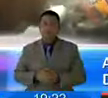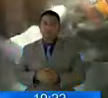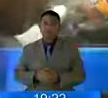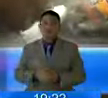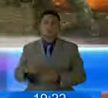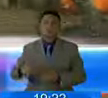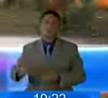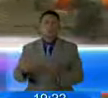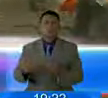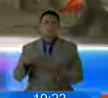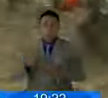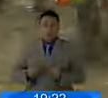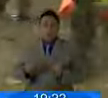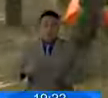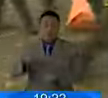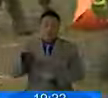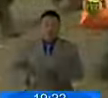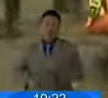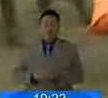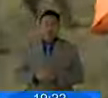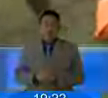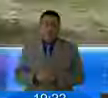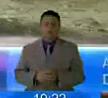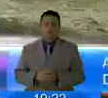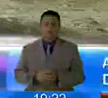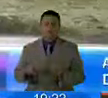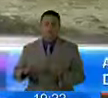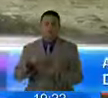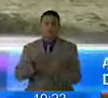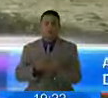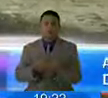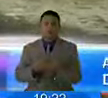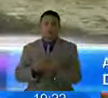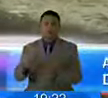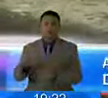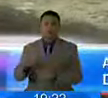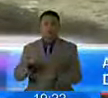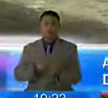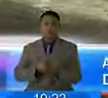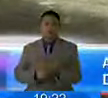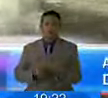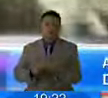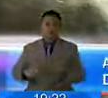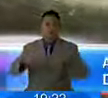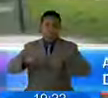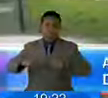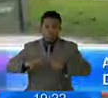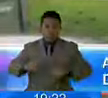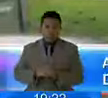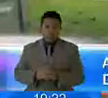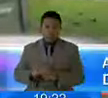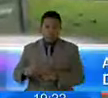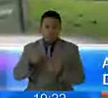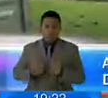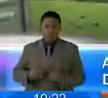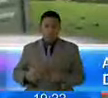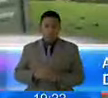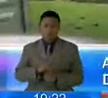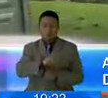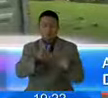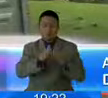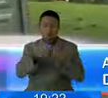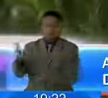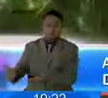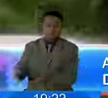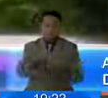de descomposición. Luego de los protocolos y de tomar muestras para los respectivos análisis e investigaciones, el cuerpo fue entregado a los